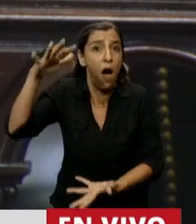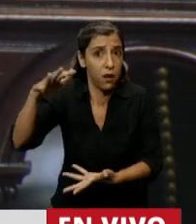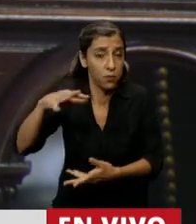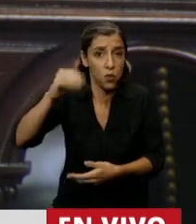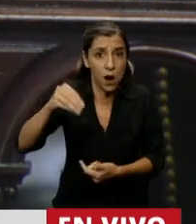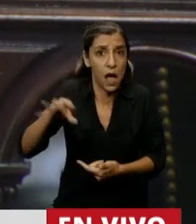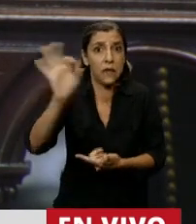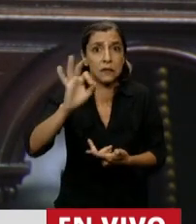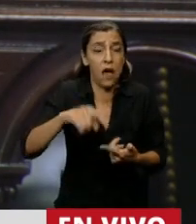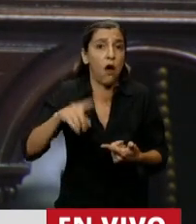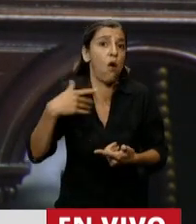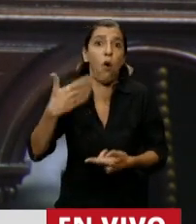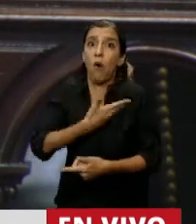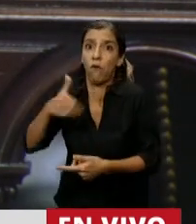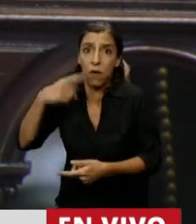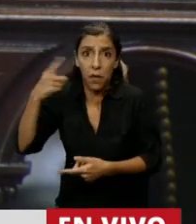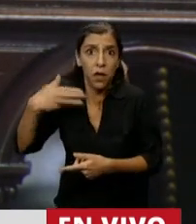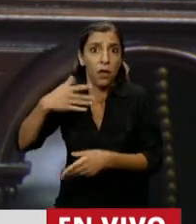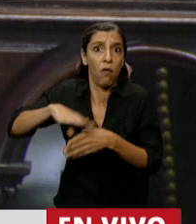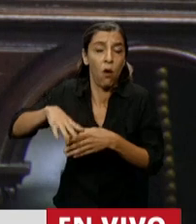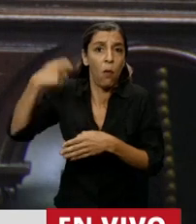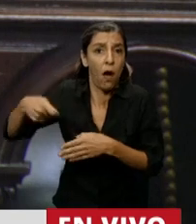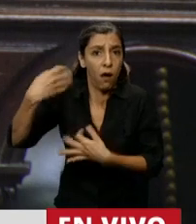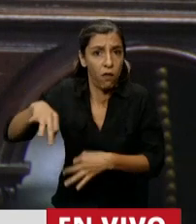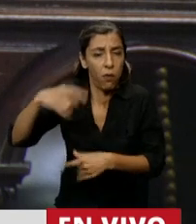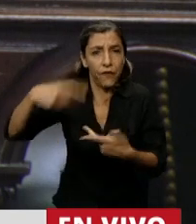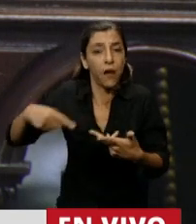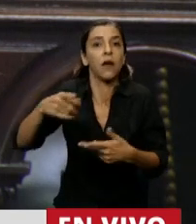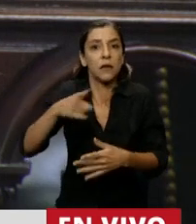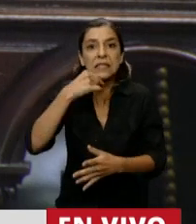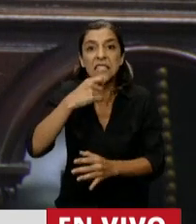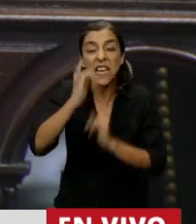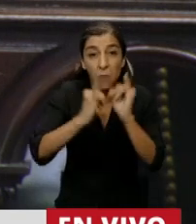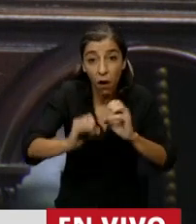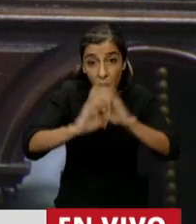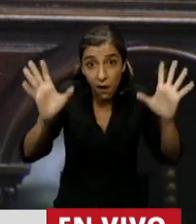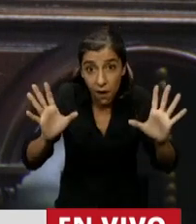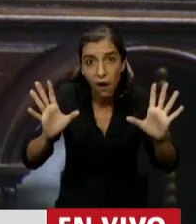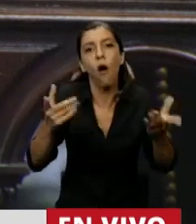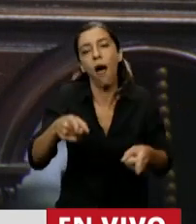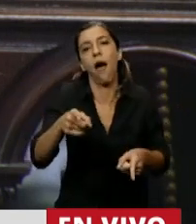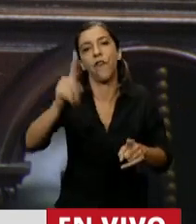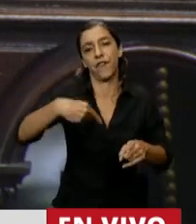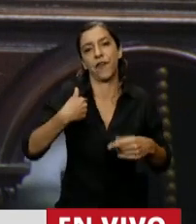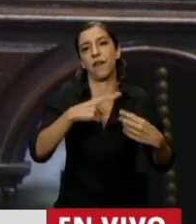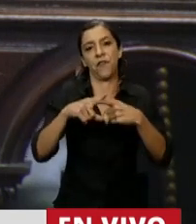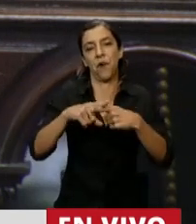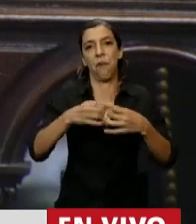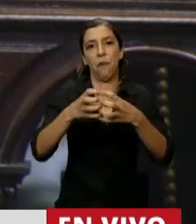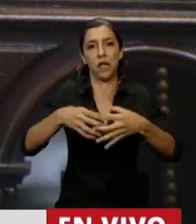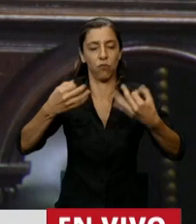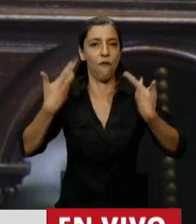credibilidad y así presentaran las cosas, pues el debate sería más honesto, más